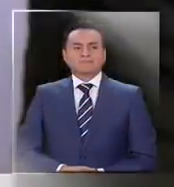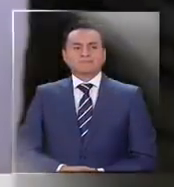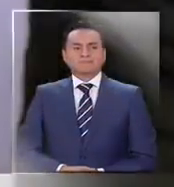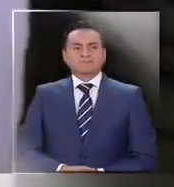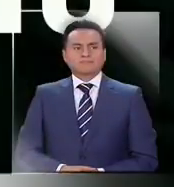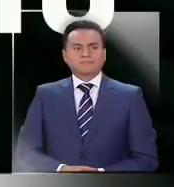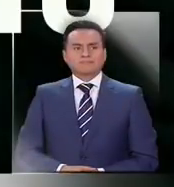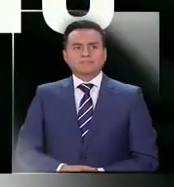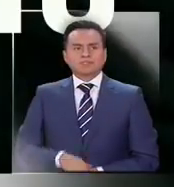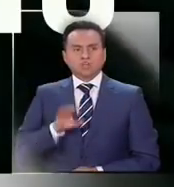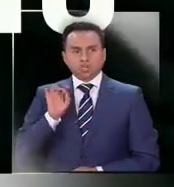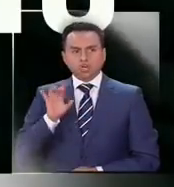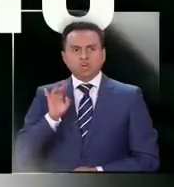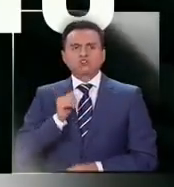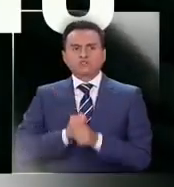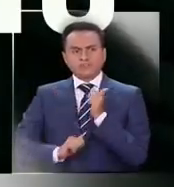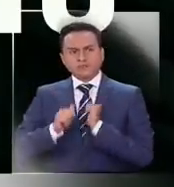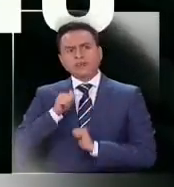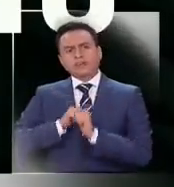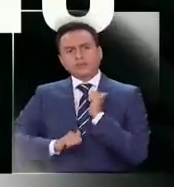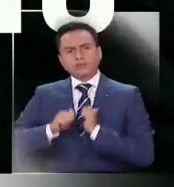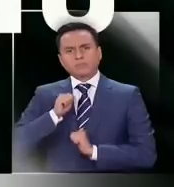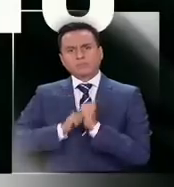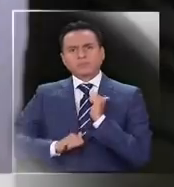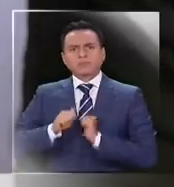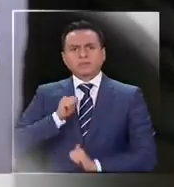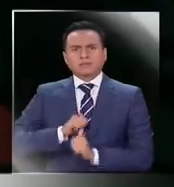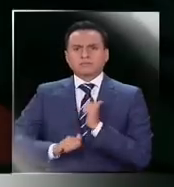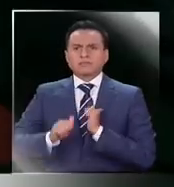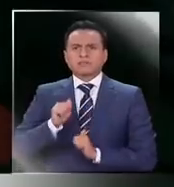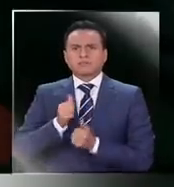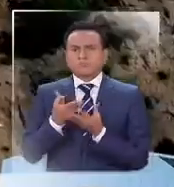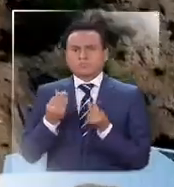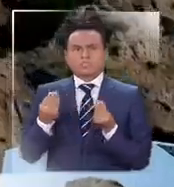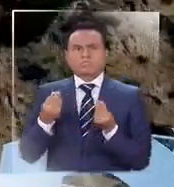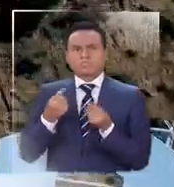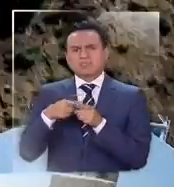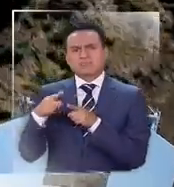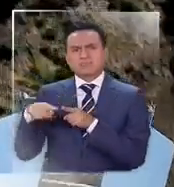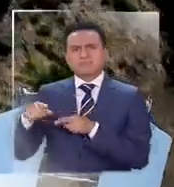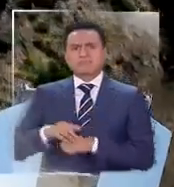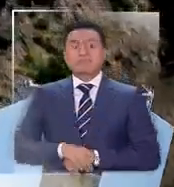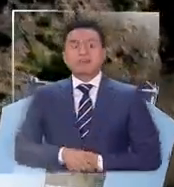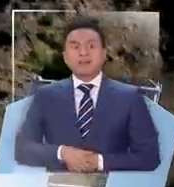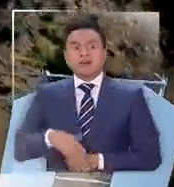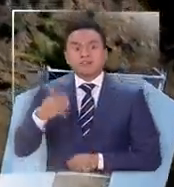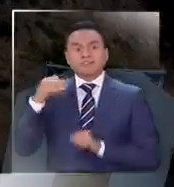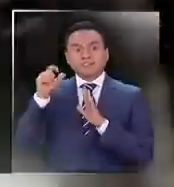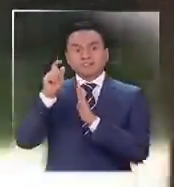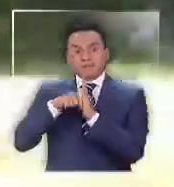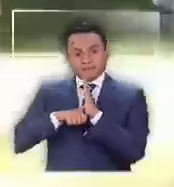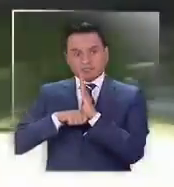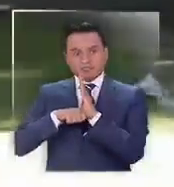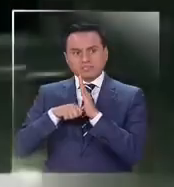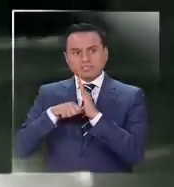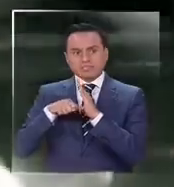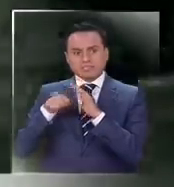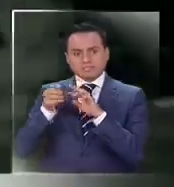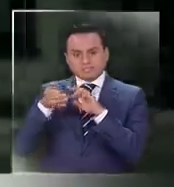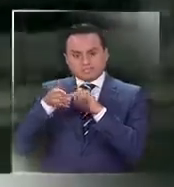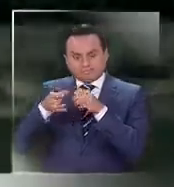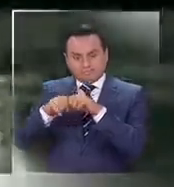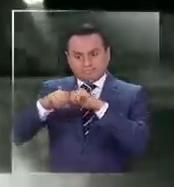How much pain and suffering this brings to me and scores of other women. Hace 6 meses que se destapó la